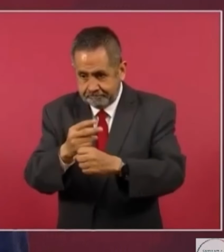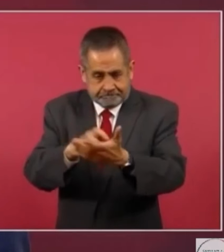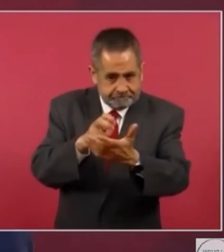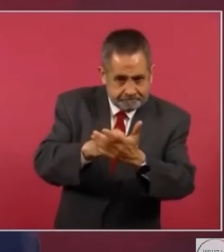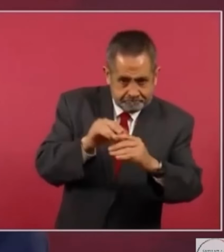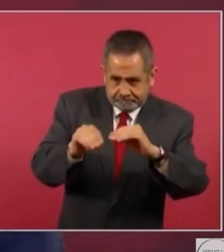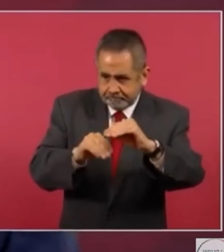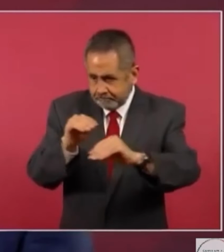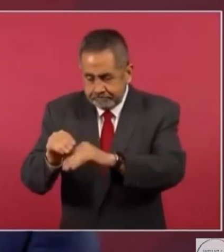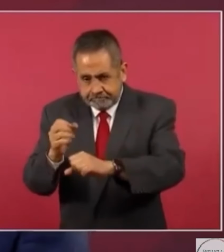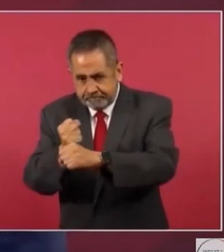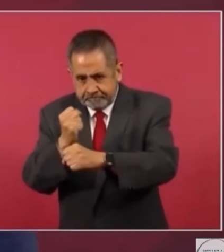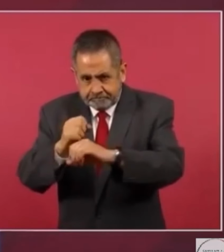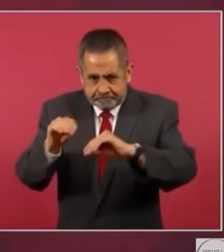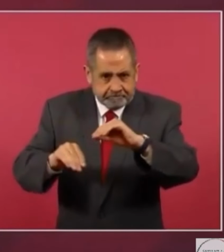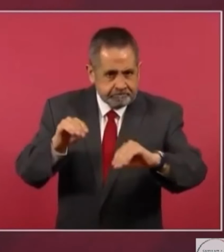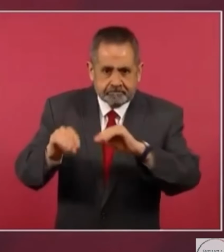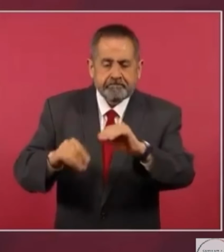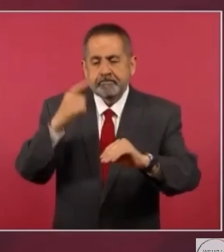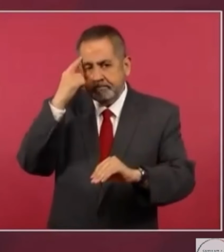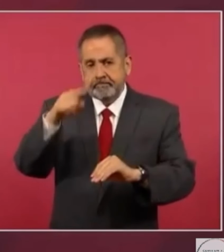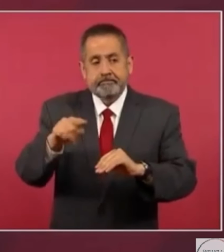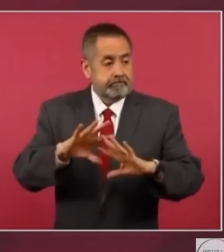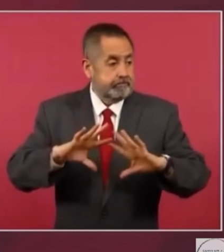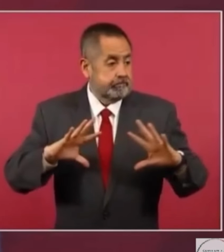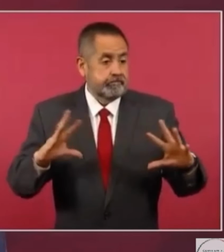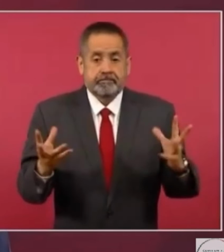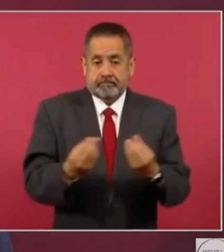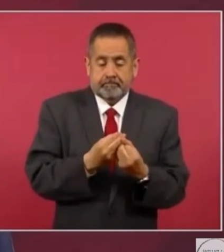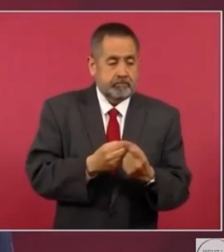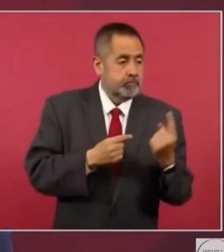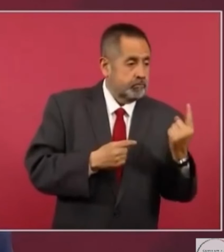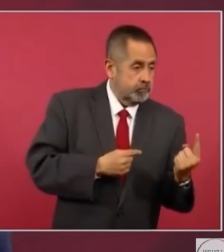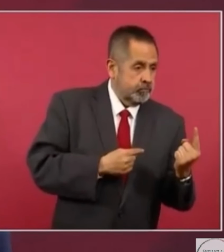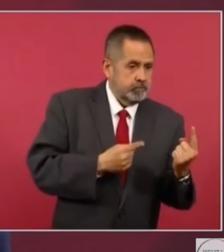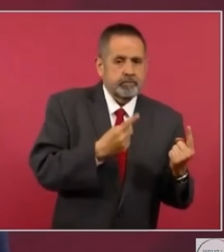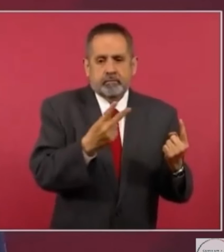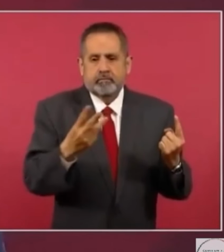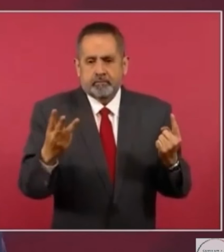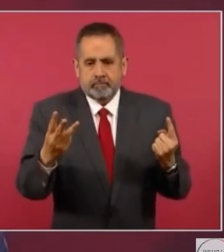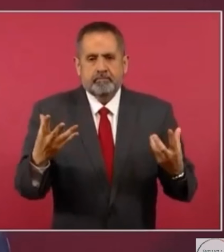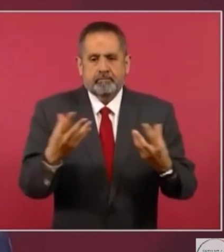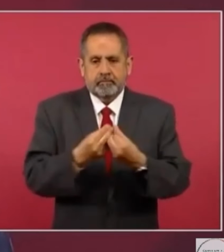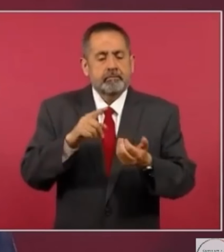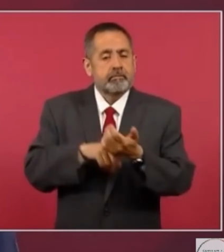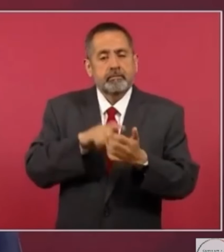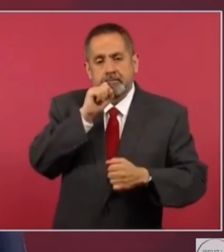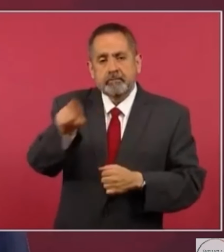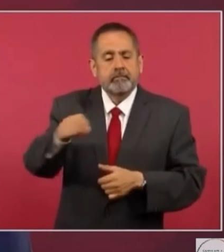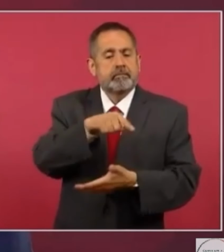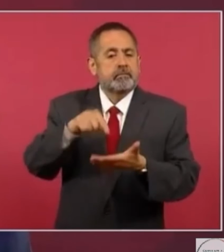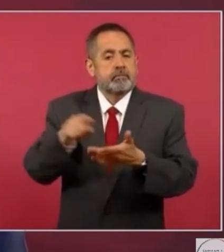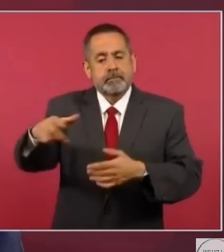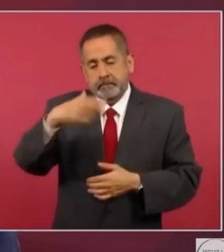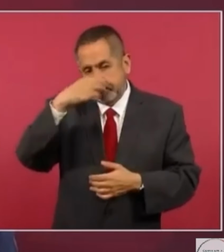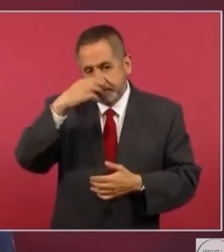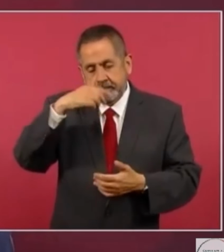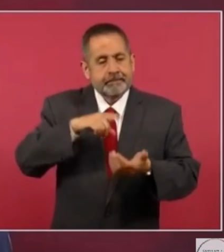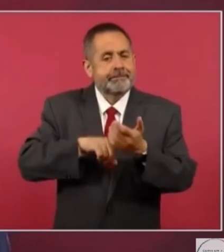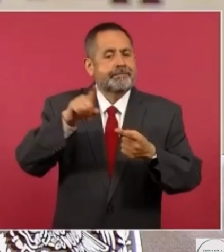que, junto con la rehabilitación integral de la planta de fertilizantes en Lázaro Cárdenas y la mina de